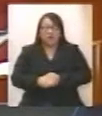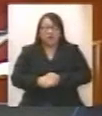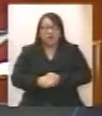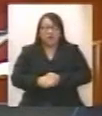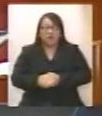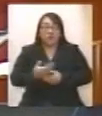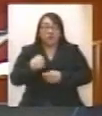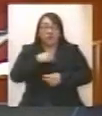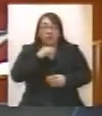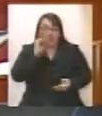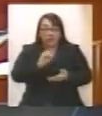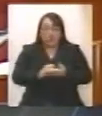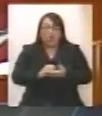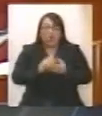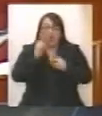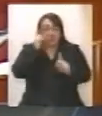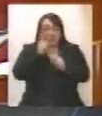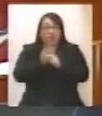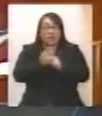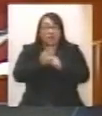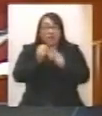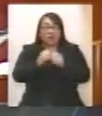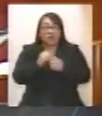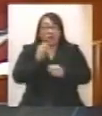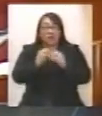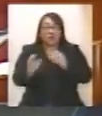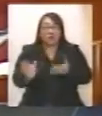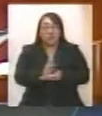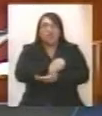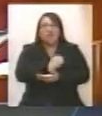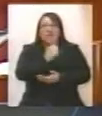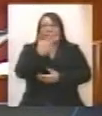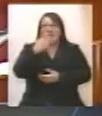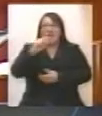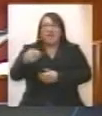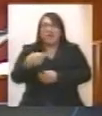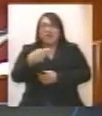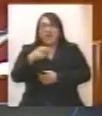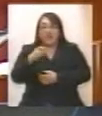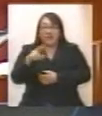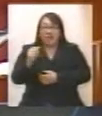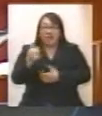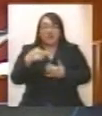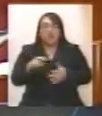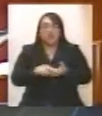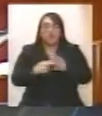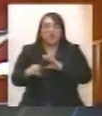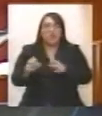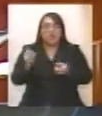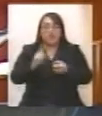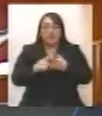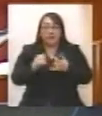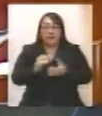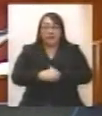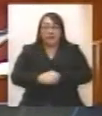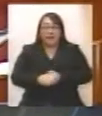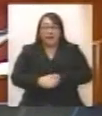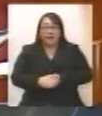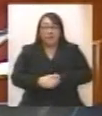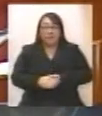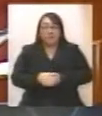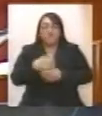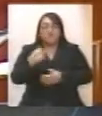nos hemos fijado como meta la erradicación de 30.000 hectáreas, habiendo logrado a la fecha erradicar